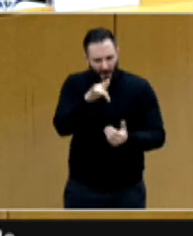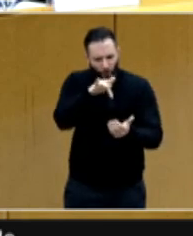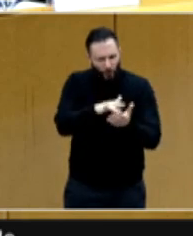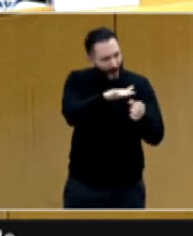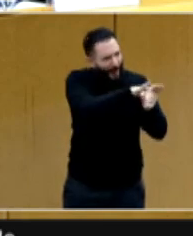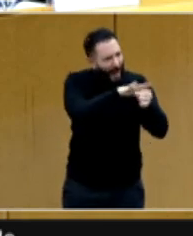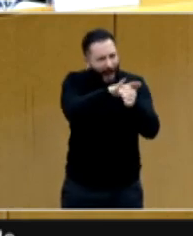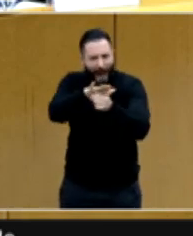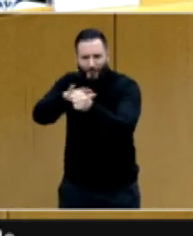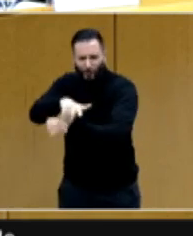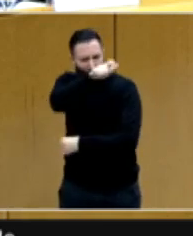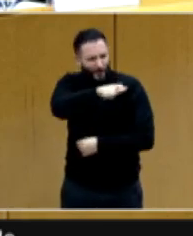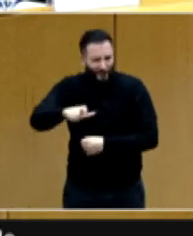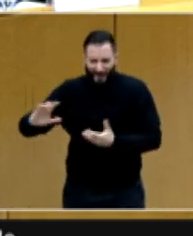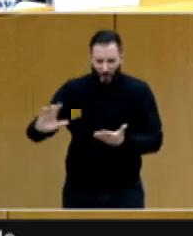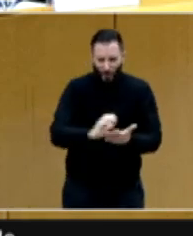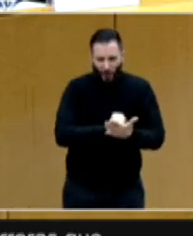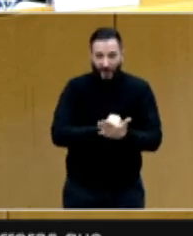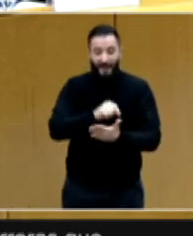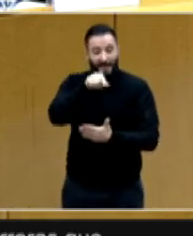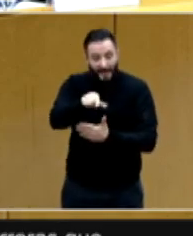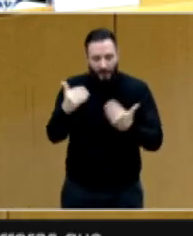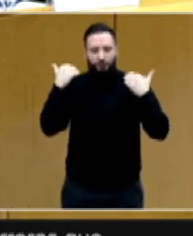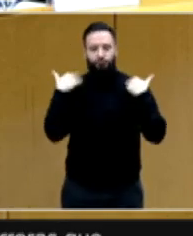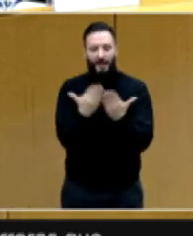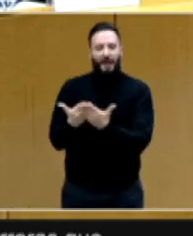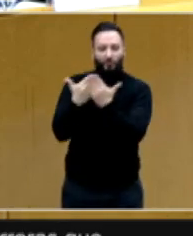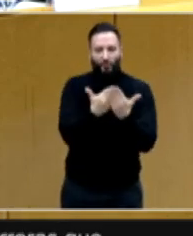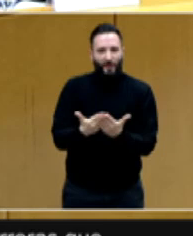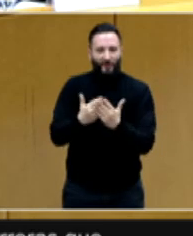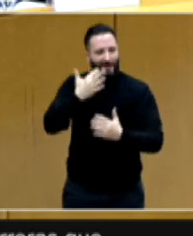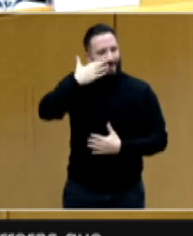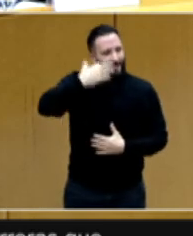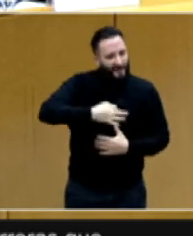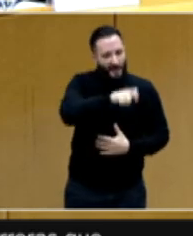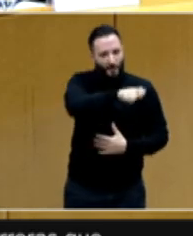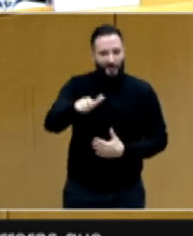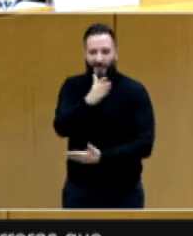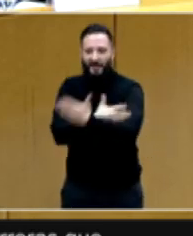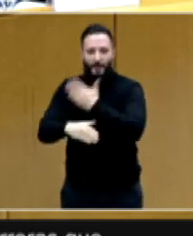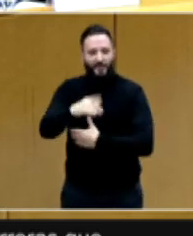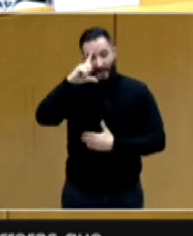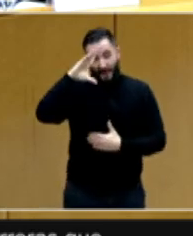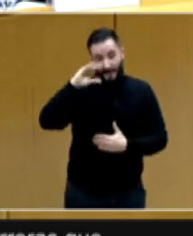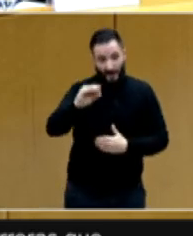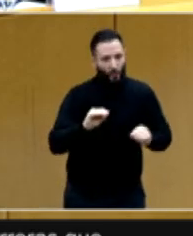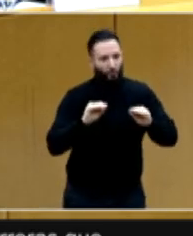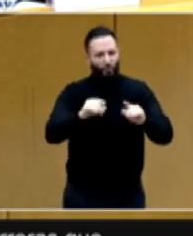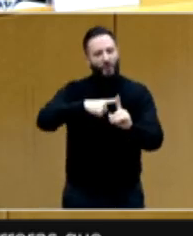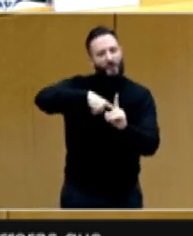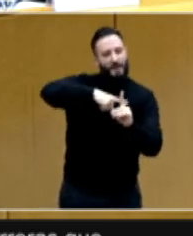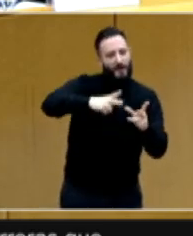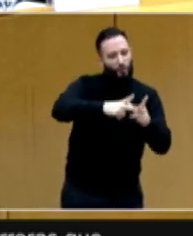todos los ámbitos de la persona y así ha estudiado Álvaro la realidad de las personas con discapacidad intelectual a nivel social